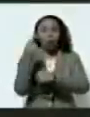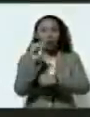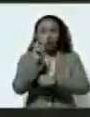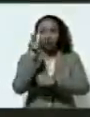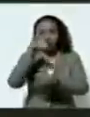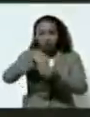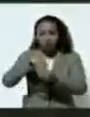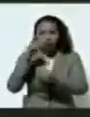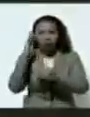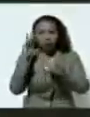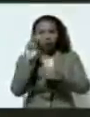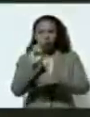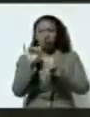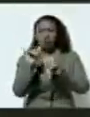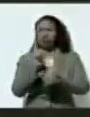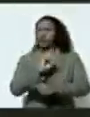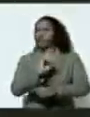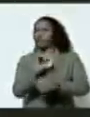No es lo mismo.